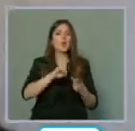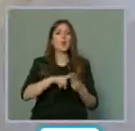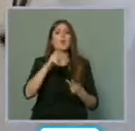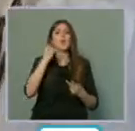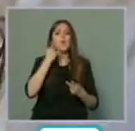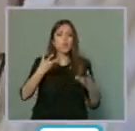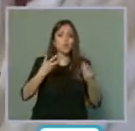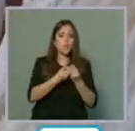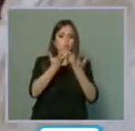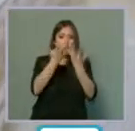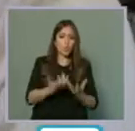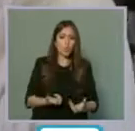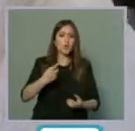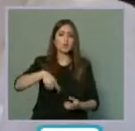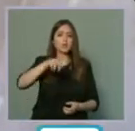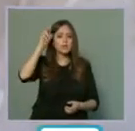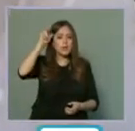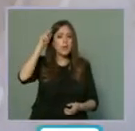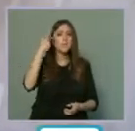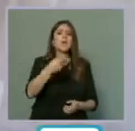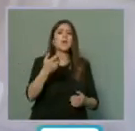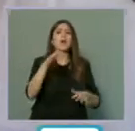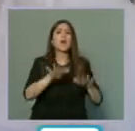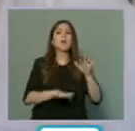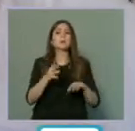zanahoria. Sí. A veces puedes poner